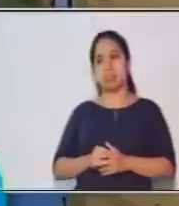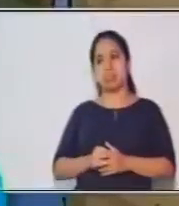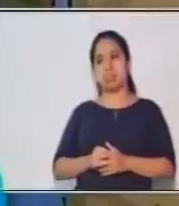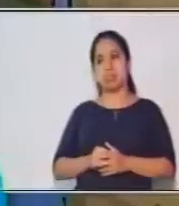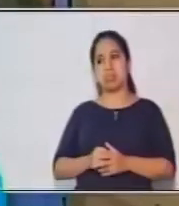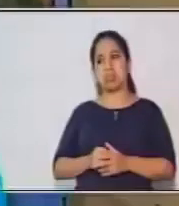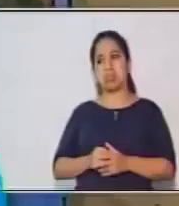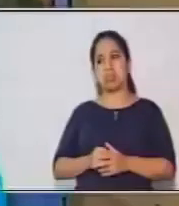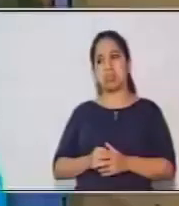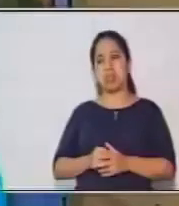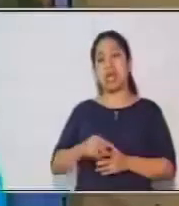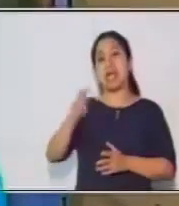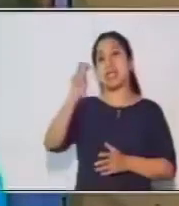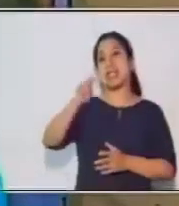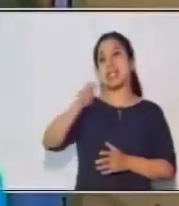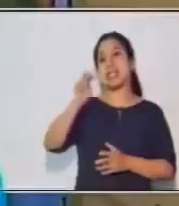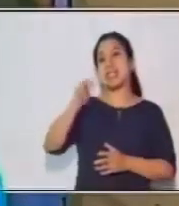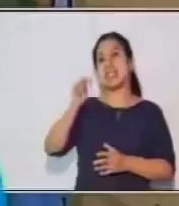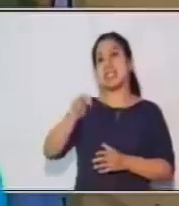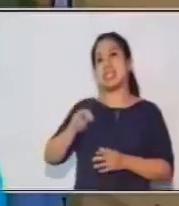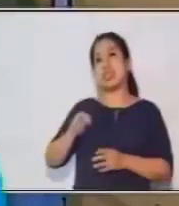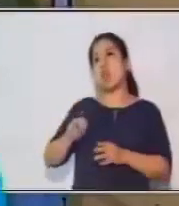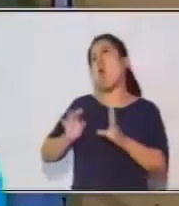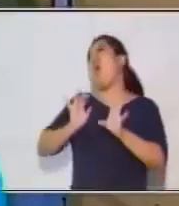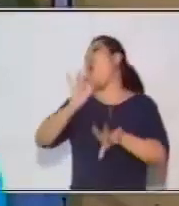necesito algo para refrescarme.